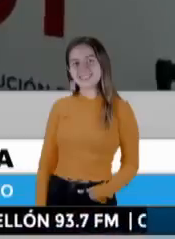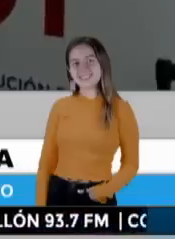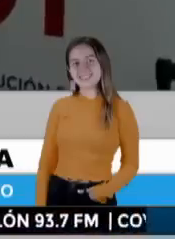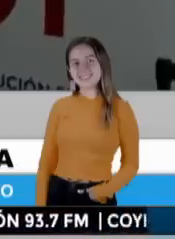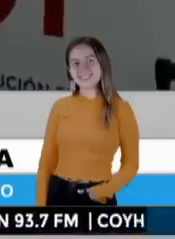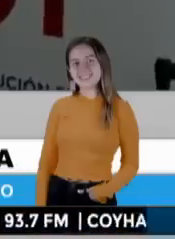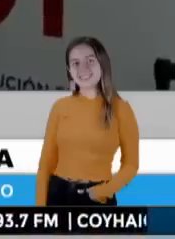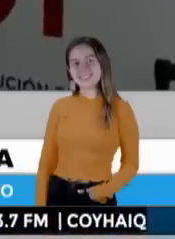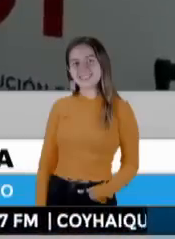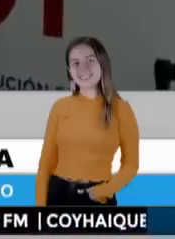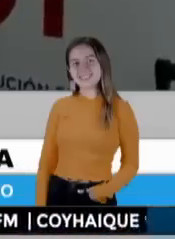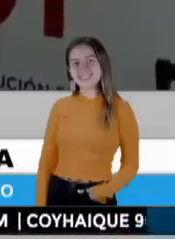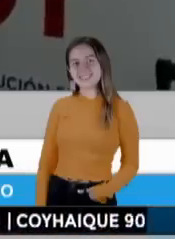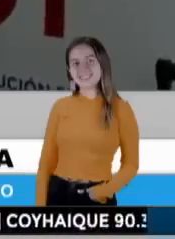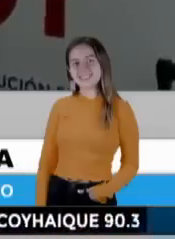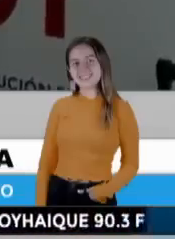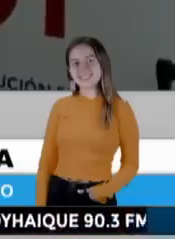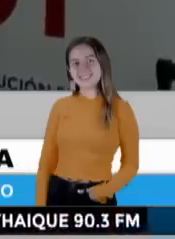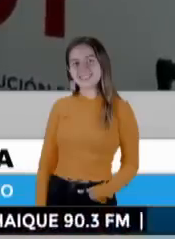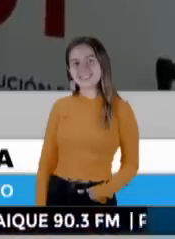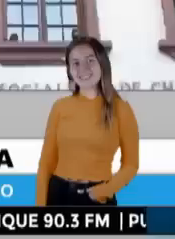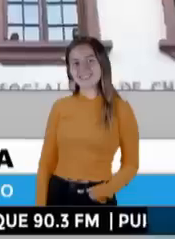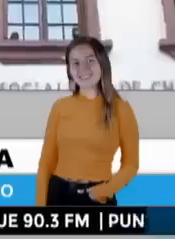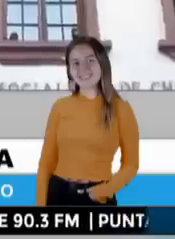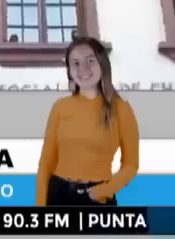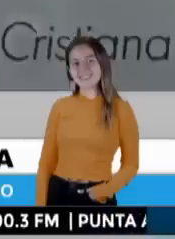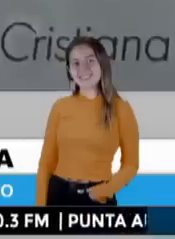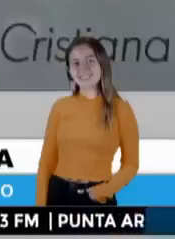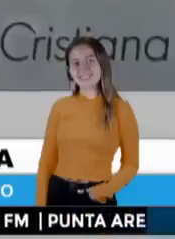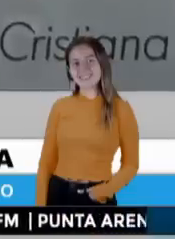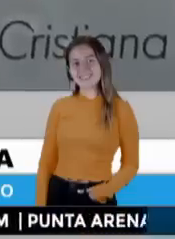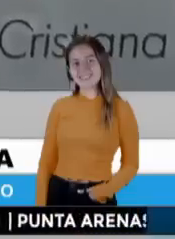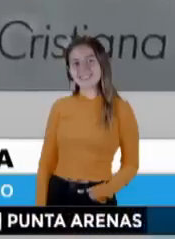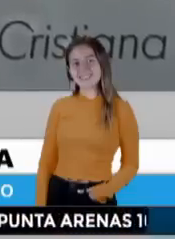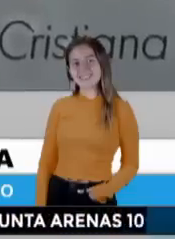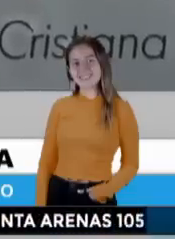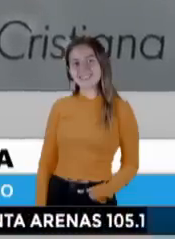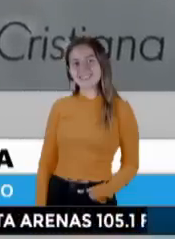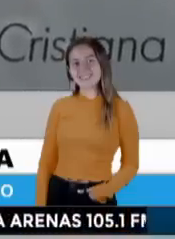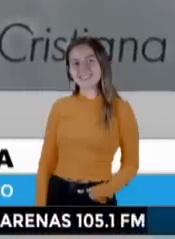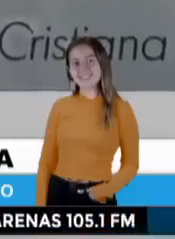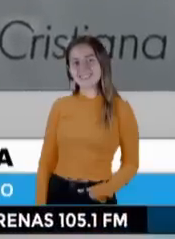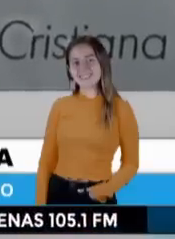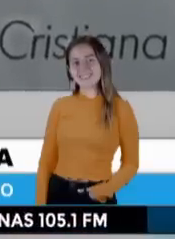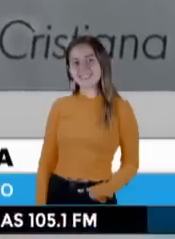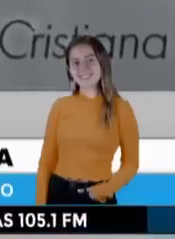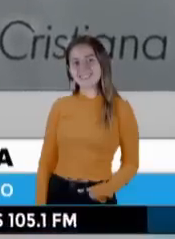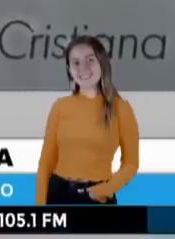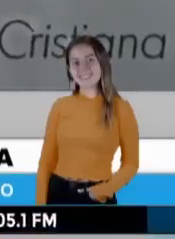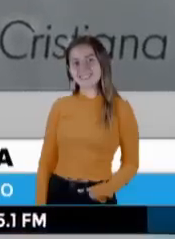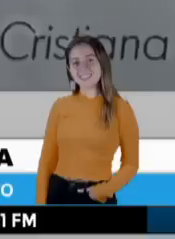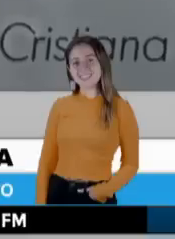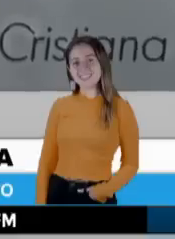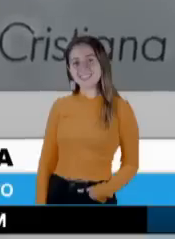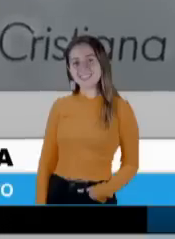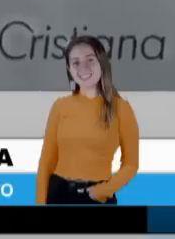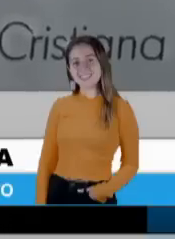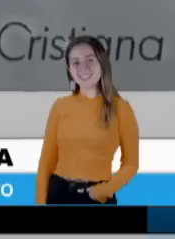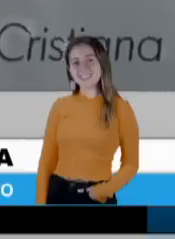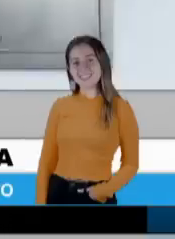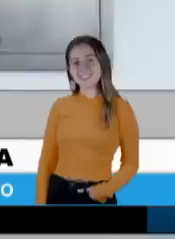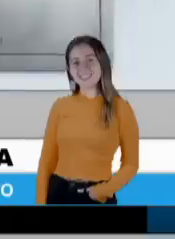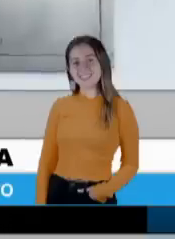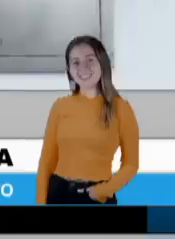representantes importantes del partido, es que hay quienes consideran que la ADC es completamente irrelevante. Hace ya varios años a nivel